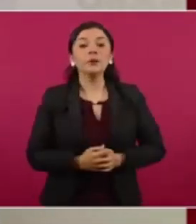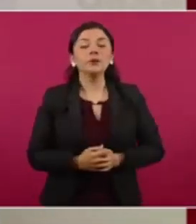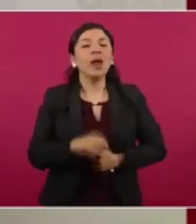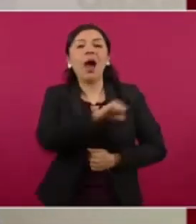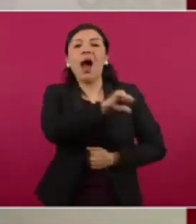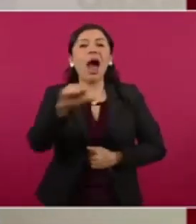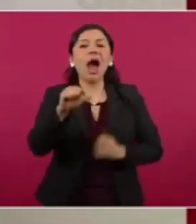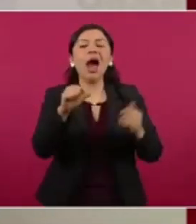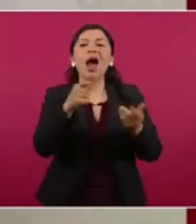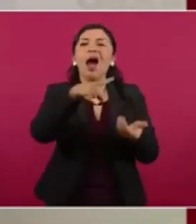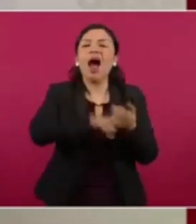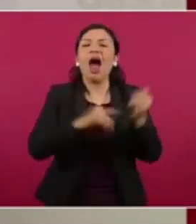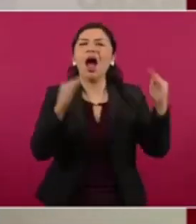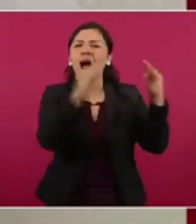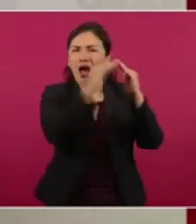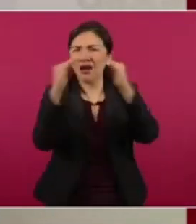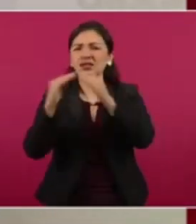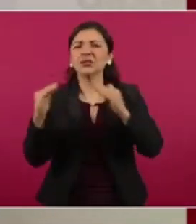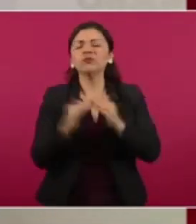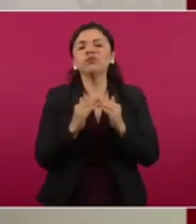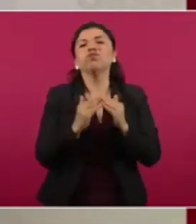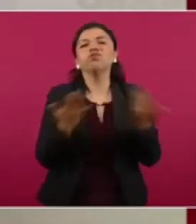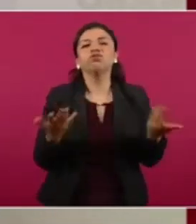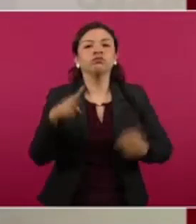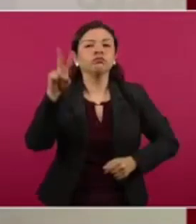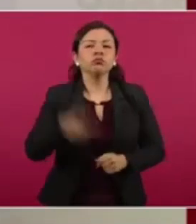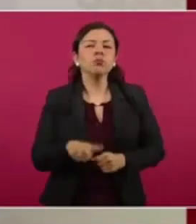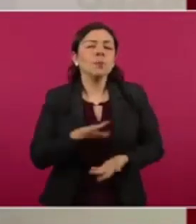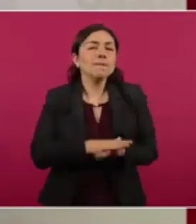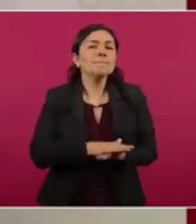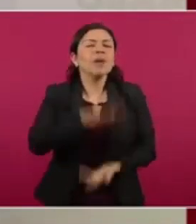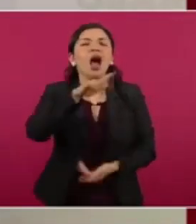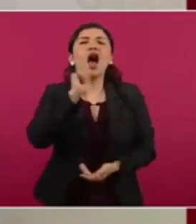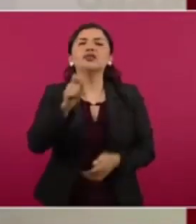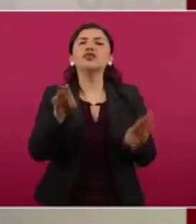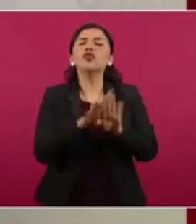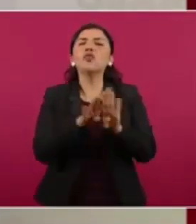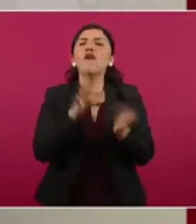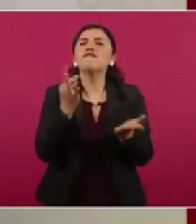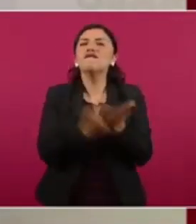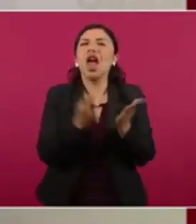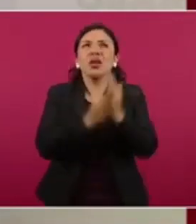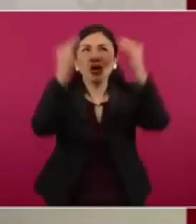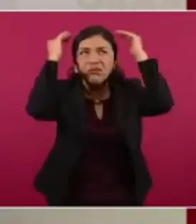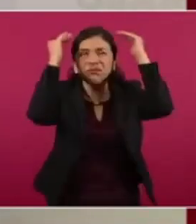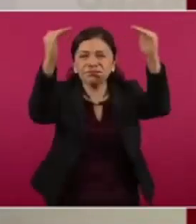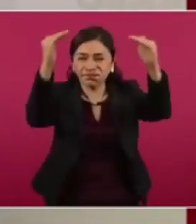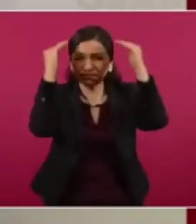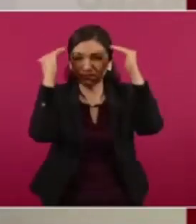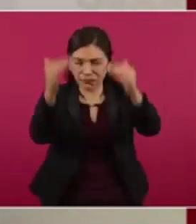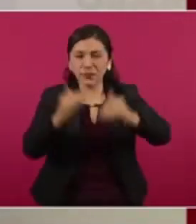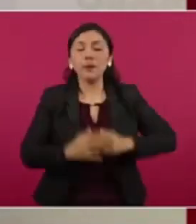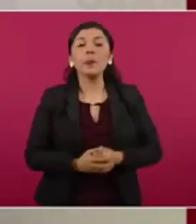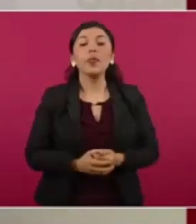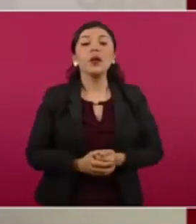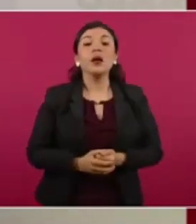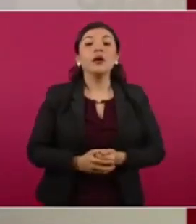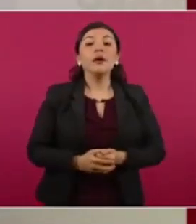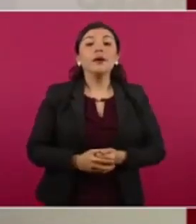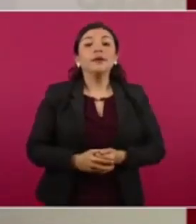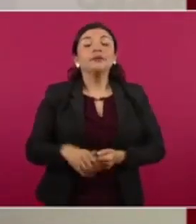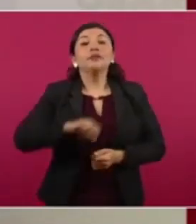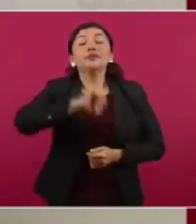viviendas que en su mayoría eran de lámina. Por el otro lado, la